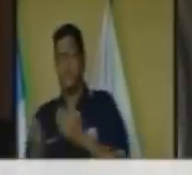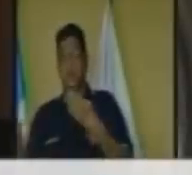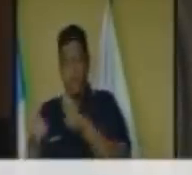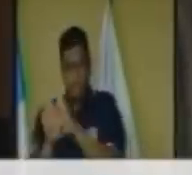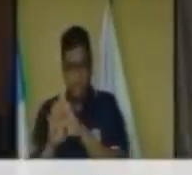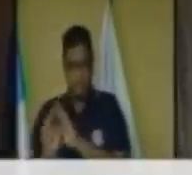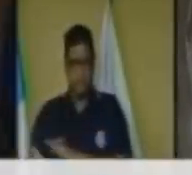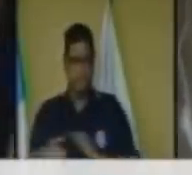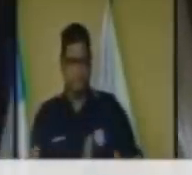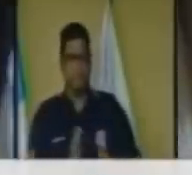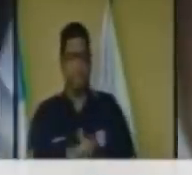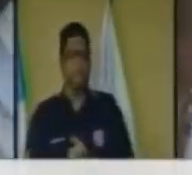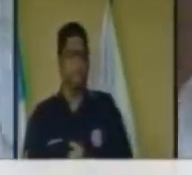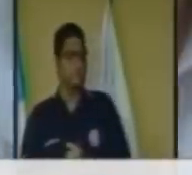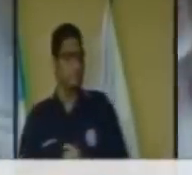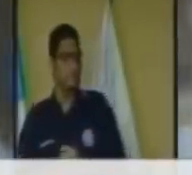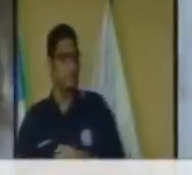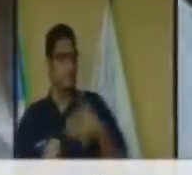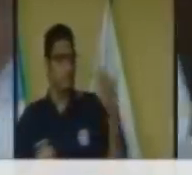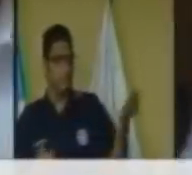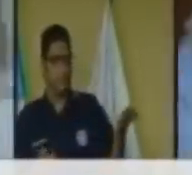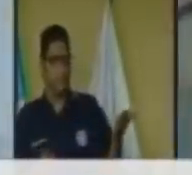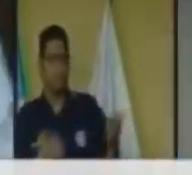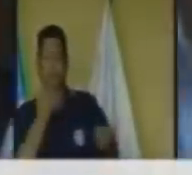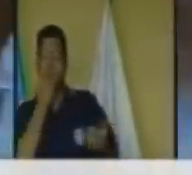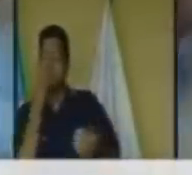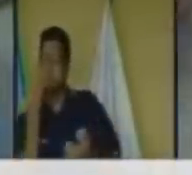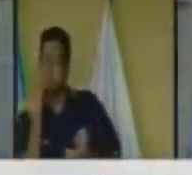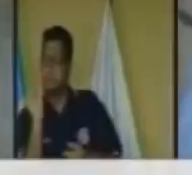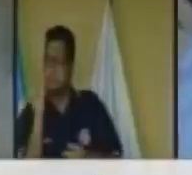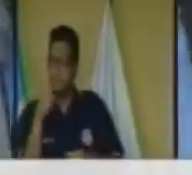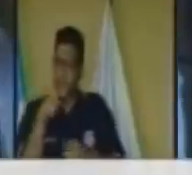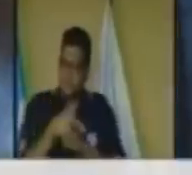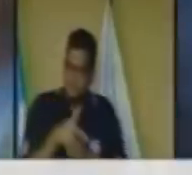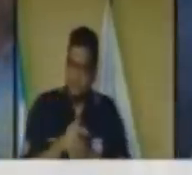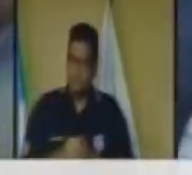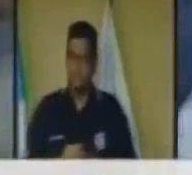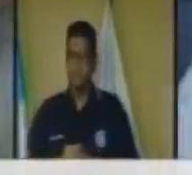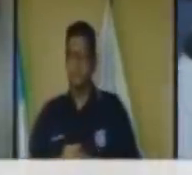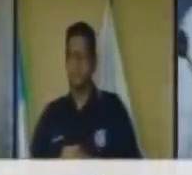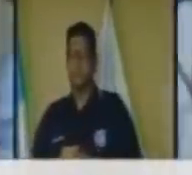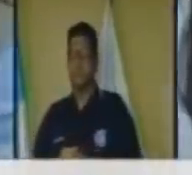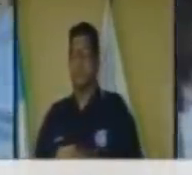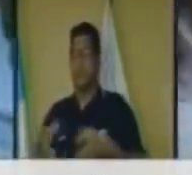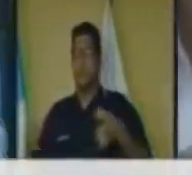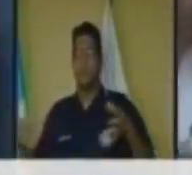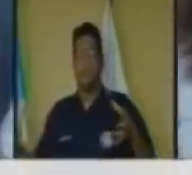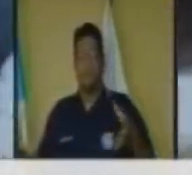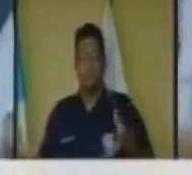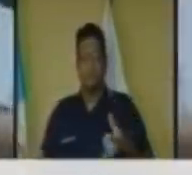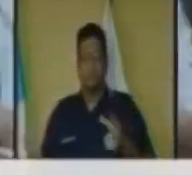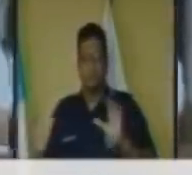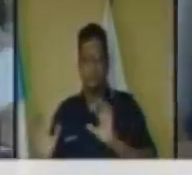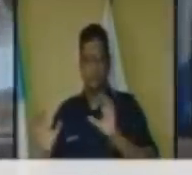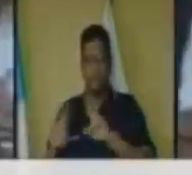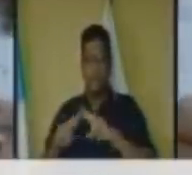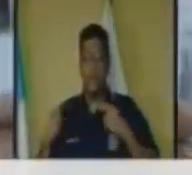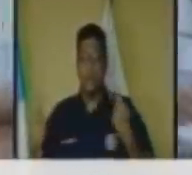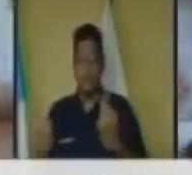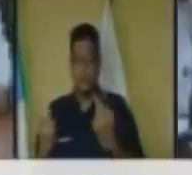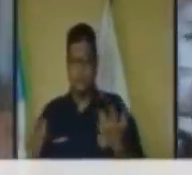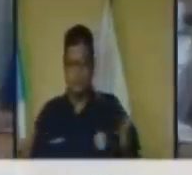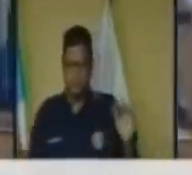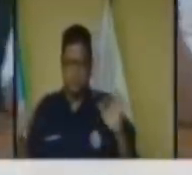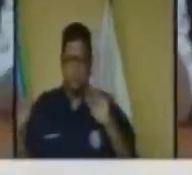Gracias, Manuel. Solo quiero hacer una aclaración. Las aglomeraciones de más de 100 personas,